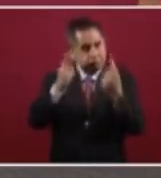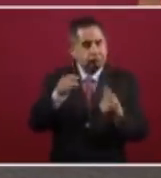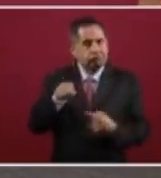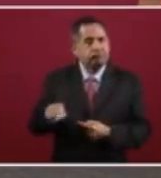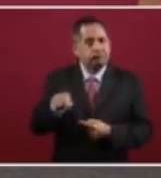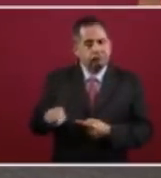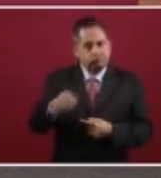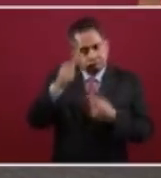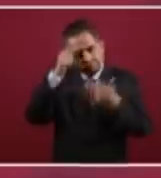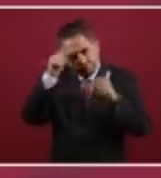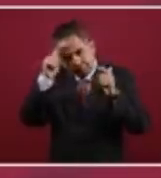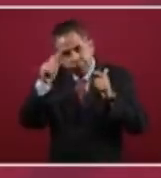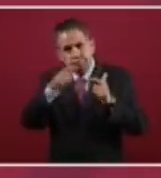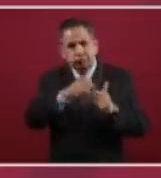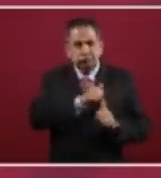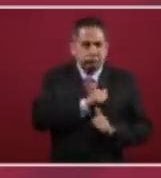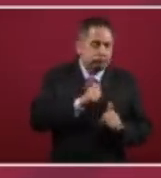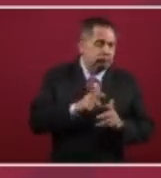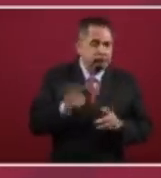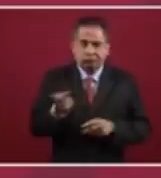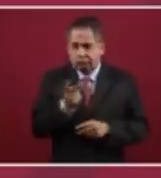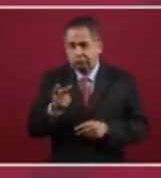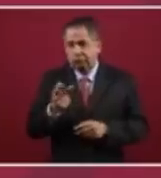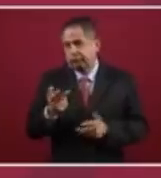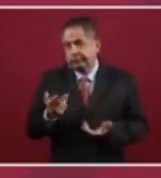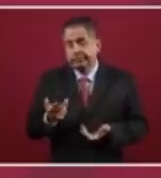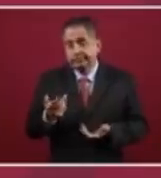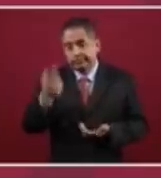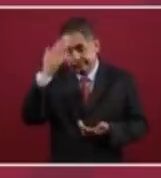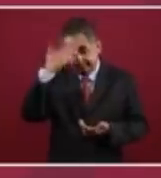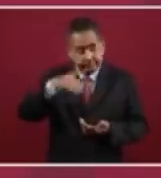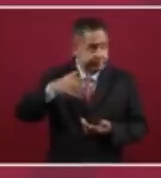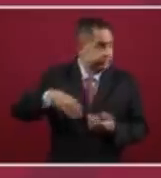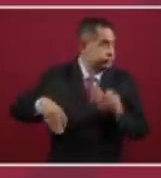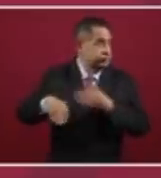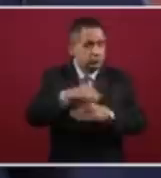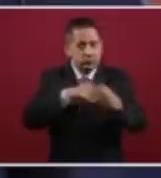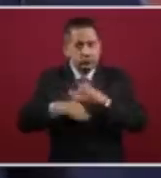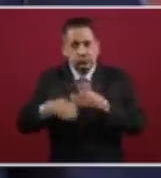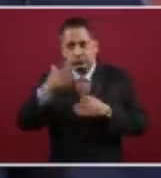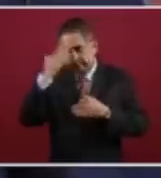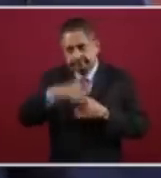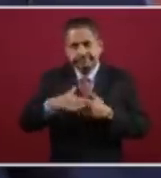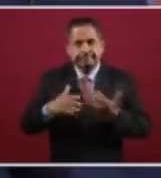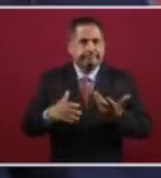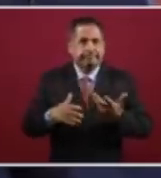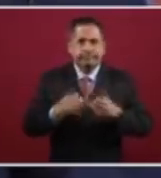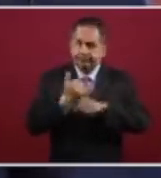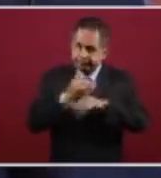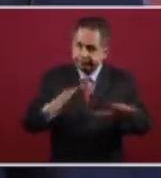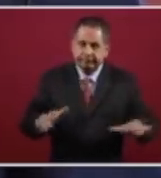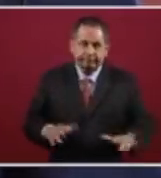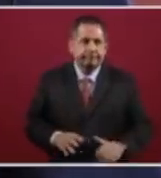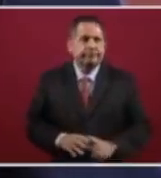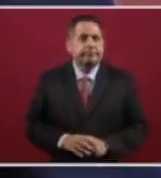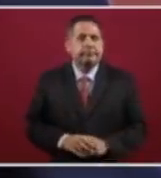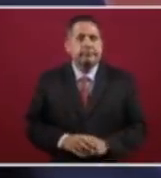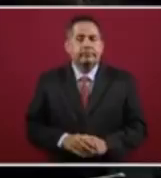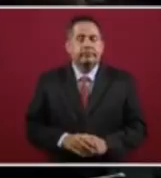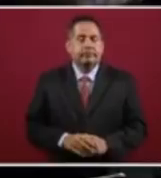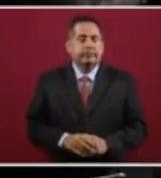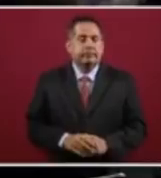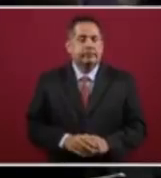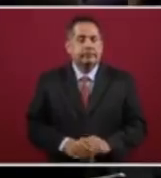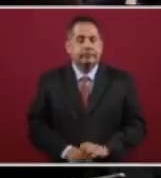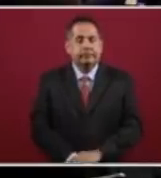recordando, subrayando, para que todos estemos informados. Presidente,